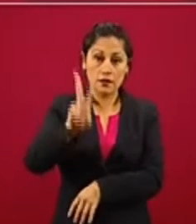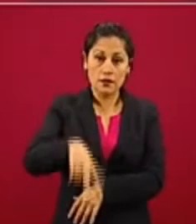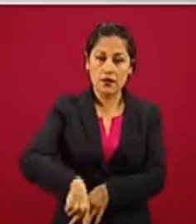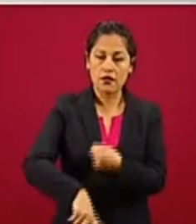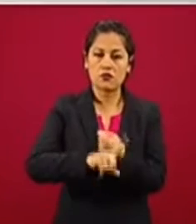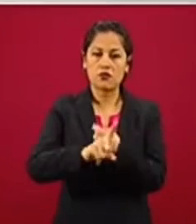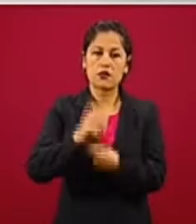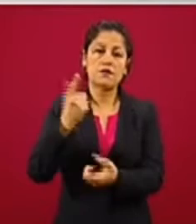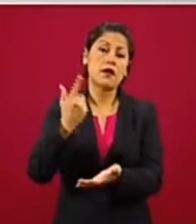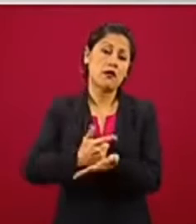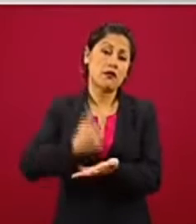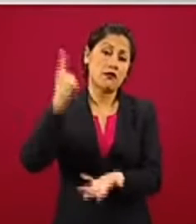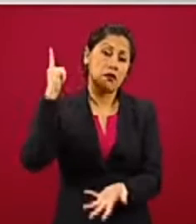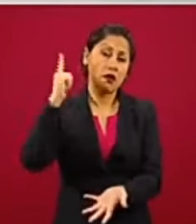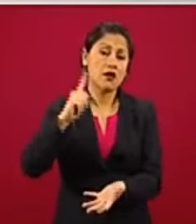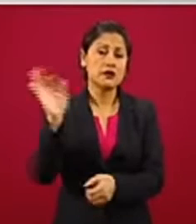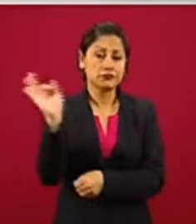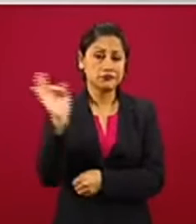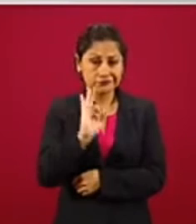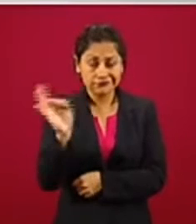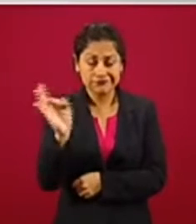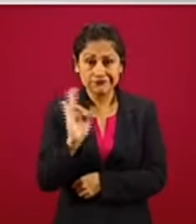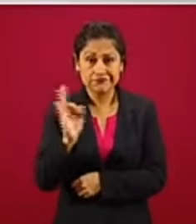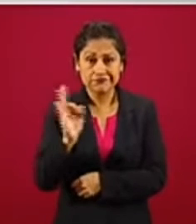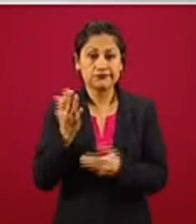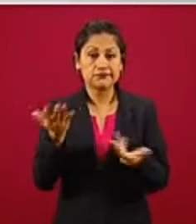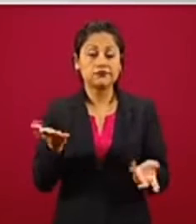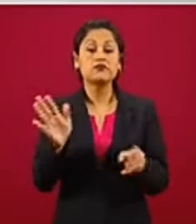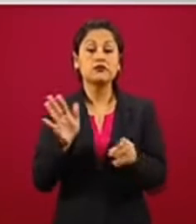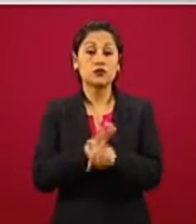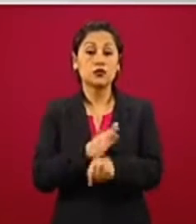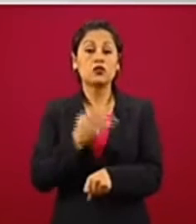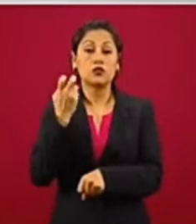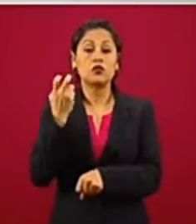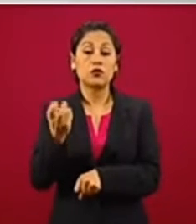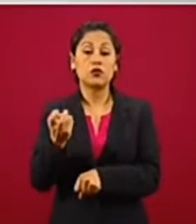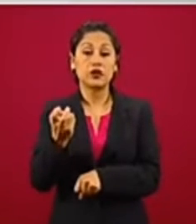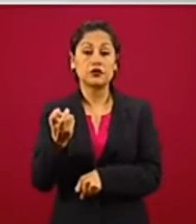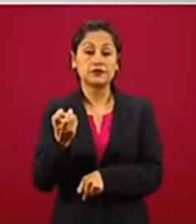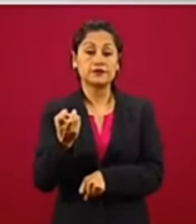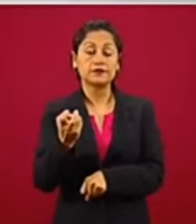Entonces, problema que se soslaya, estalla.